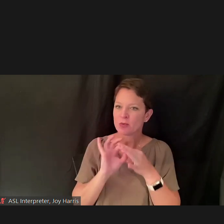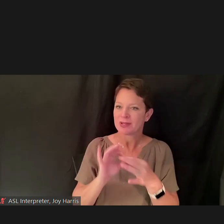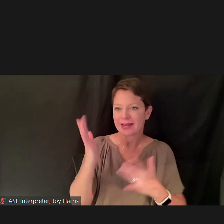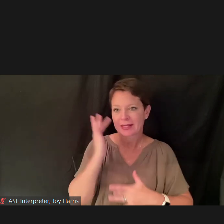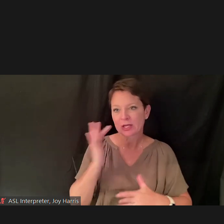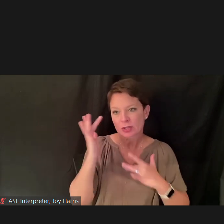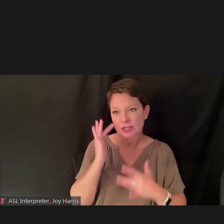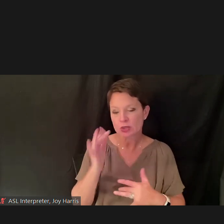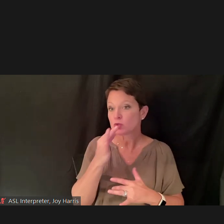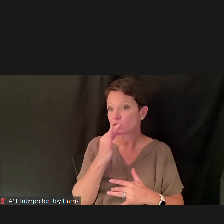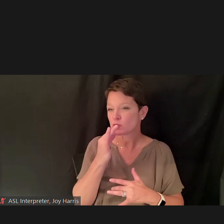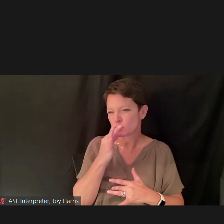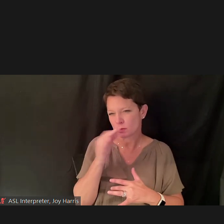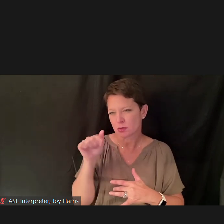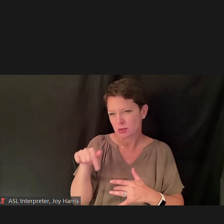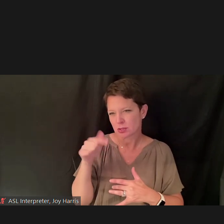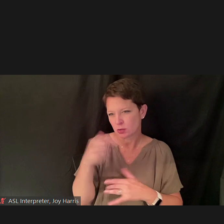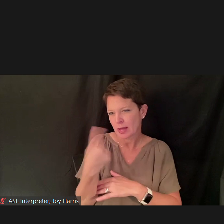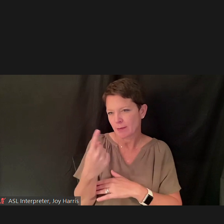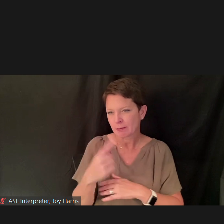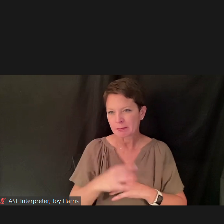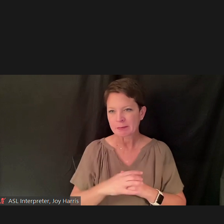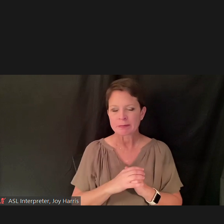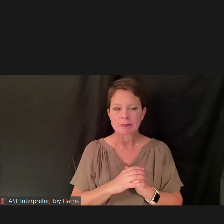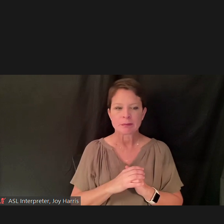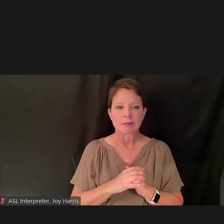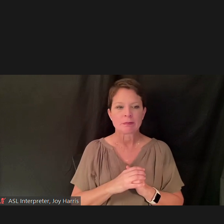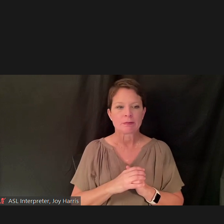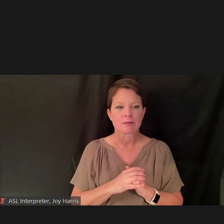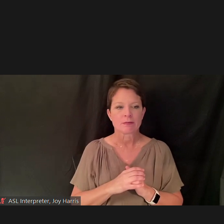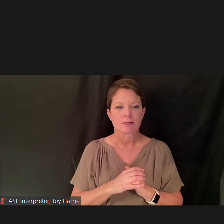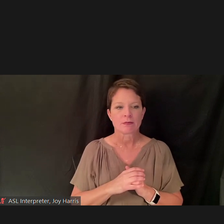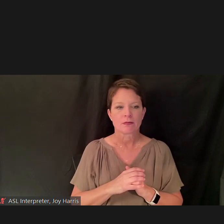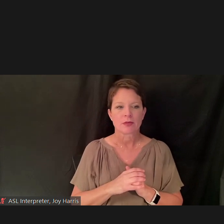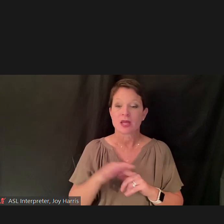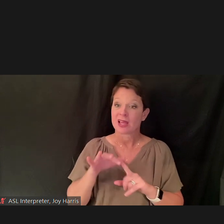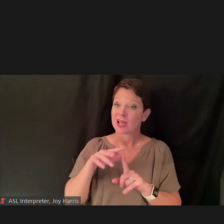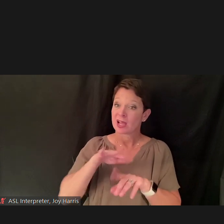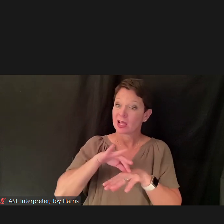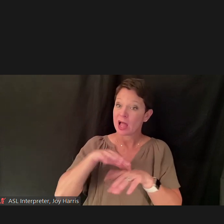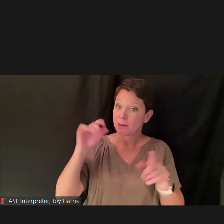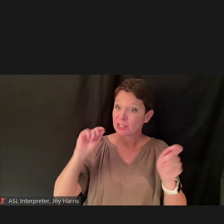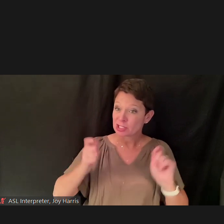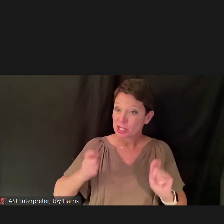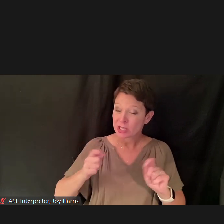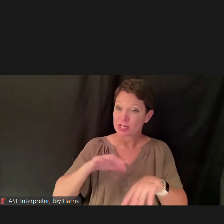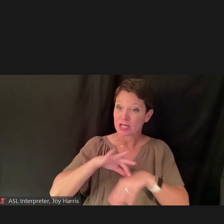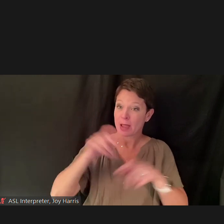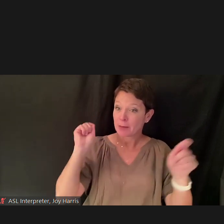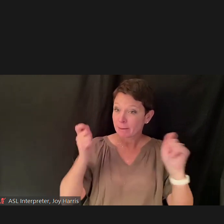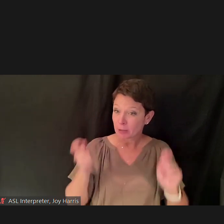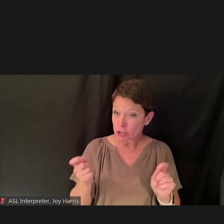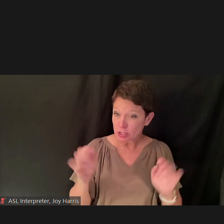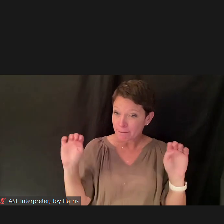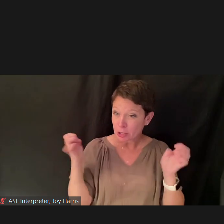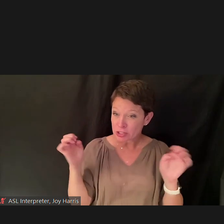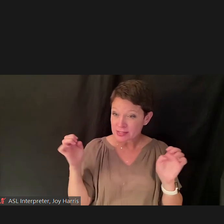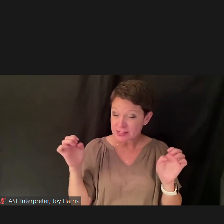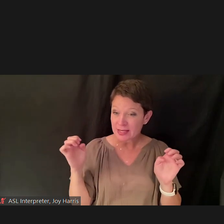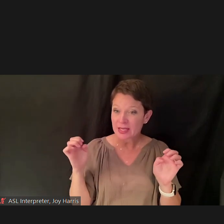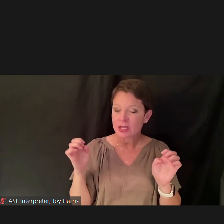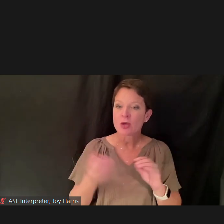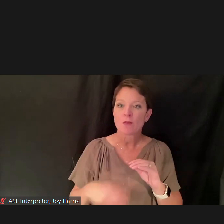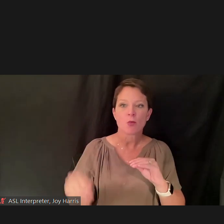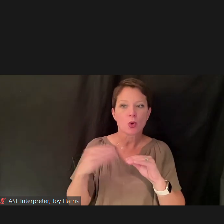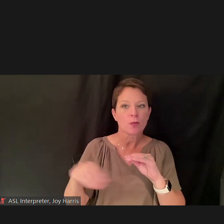911. Y vamos a discutir enfermedades relacionadas con el extremo calor debido